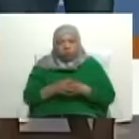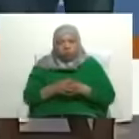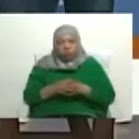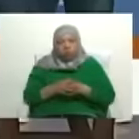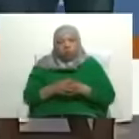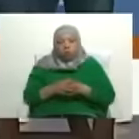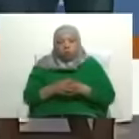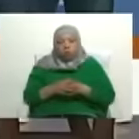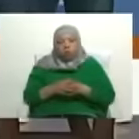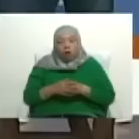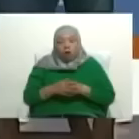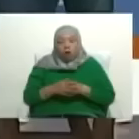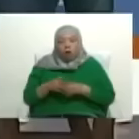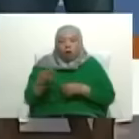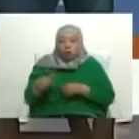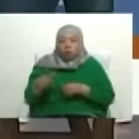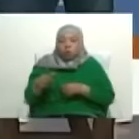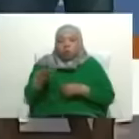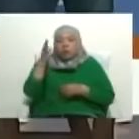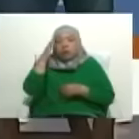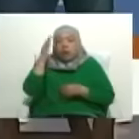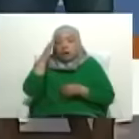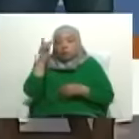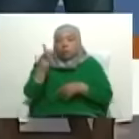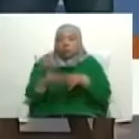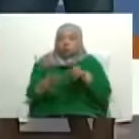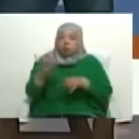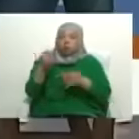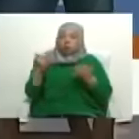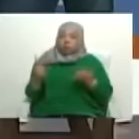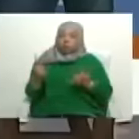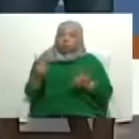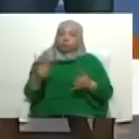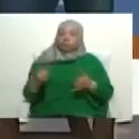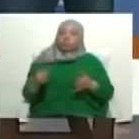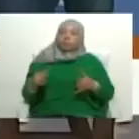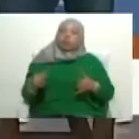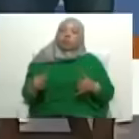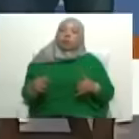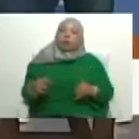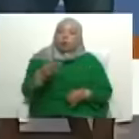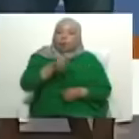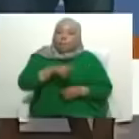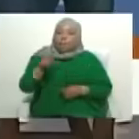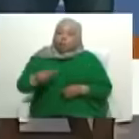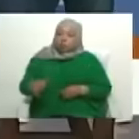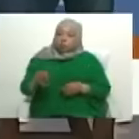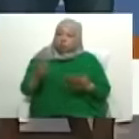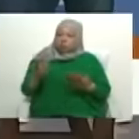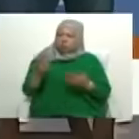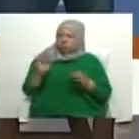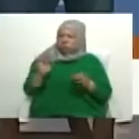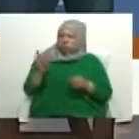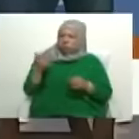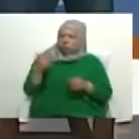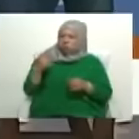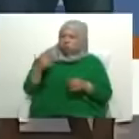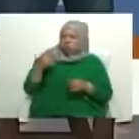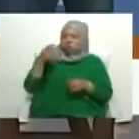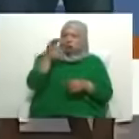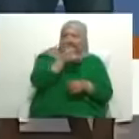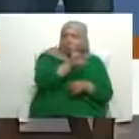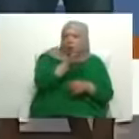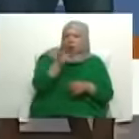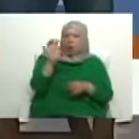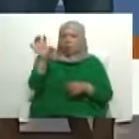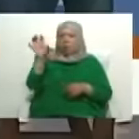Porque en este fenómeno de revictimización, donde sale mucha gente de un lado y de gente que se dice, no, estos son de aquí, no, estos son de allá,